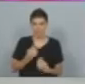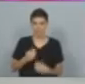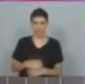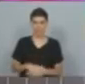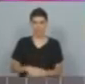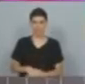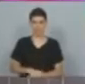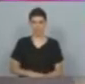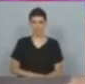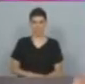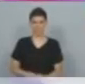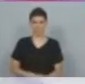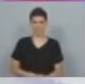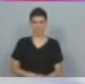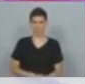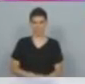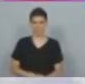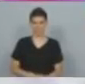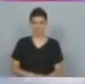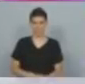¡Rompi bolsa! ¡Rompi bolsa! ¡Saca el paraguas!